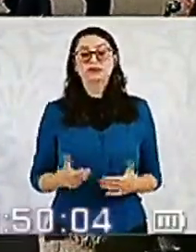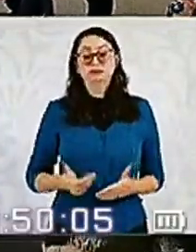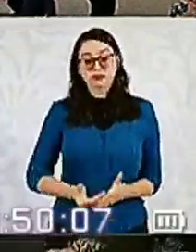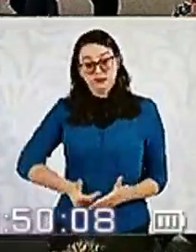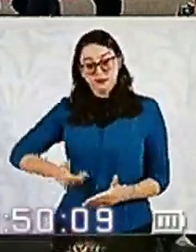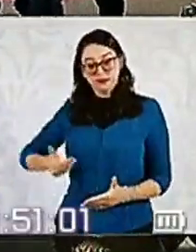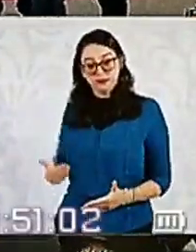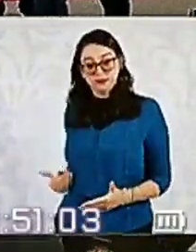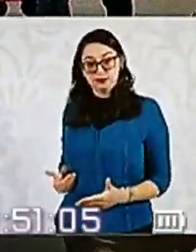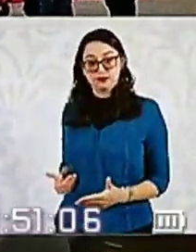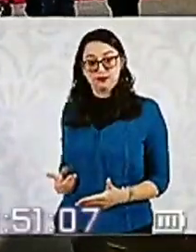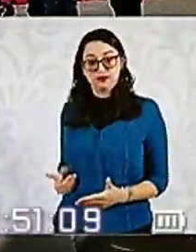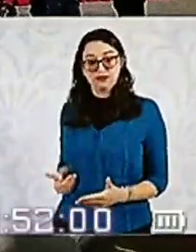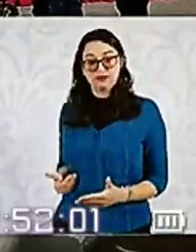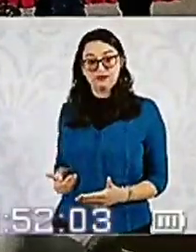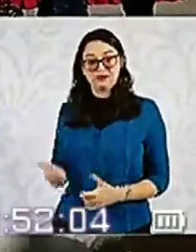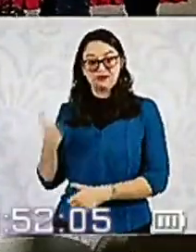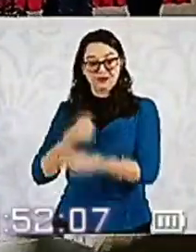cuarta transformación.